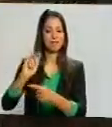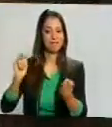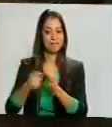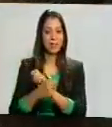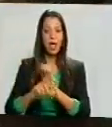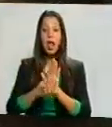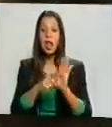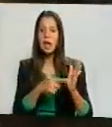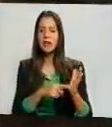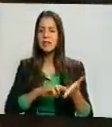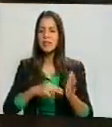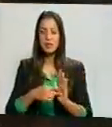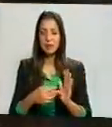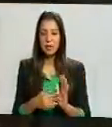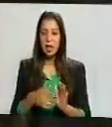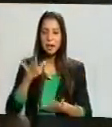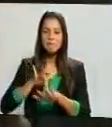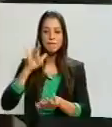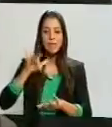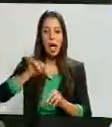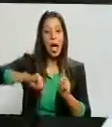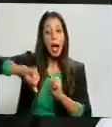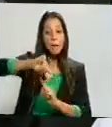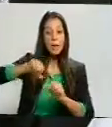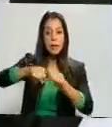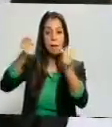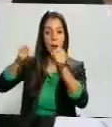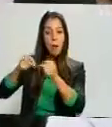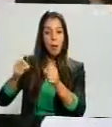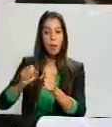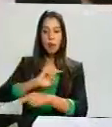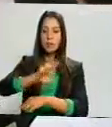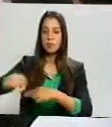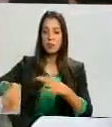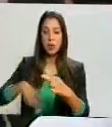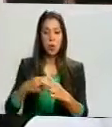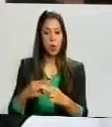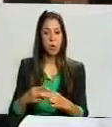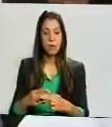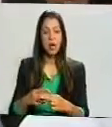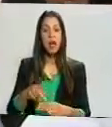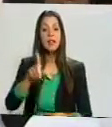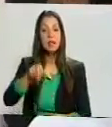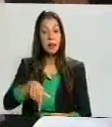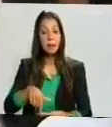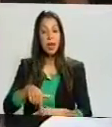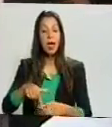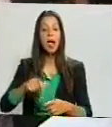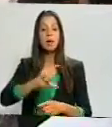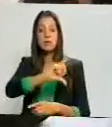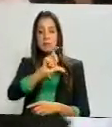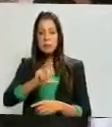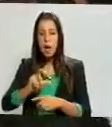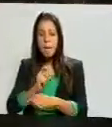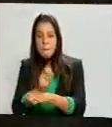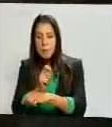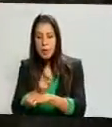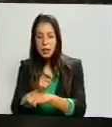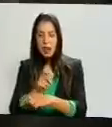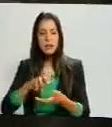ley también se busca un menor impacto ambiental. A su vez, el arco minero contribuye